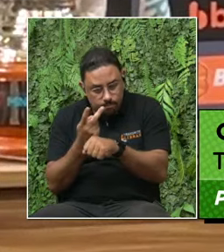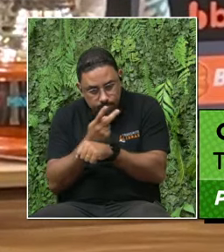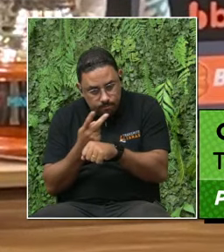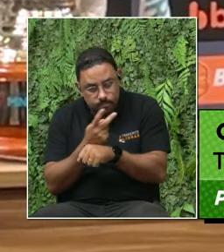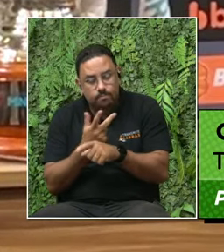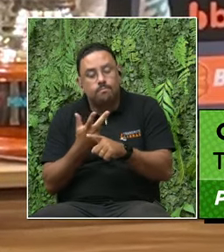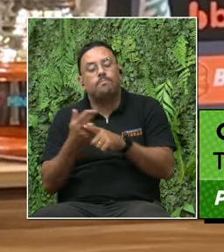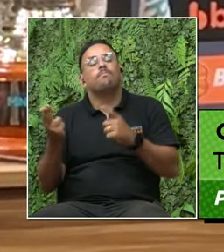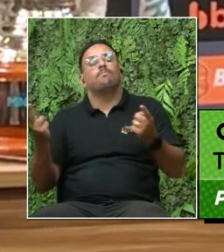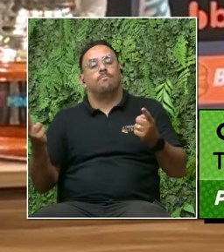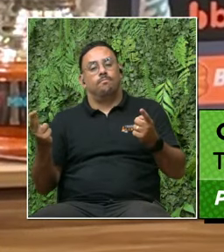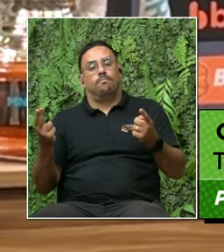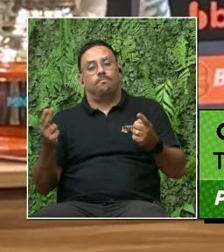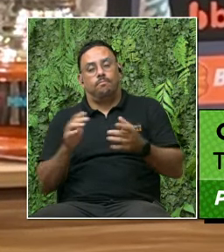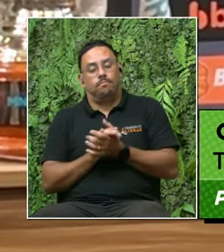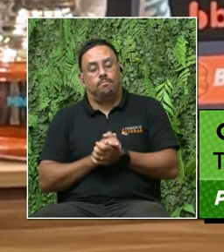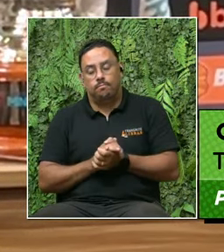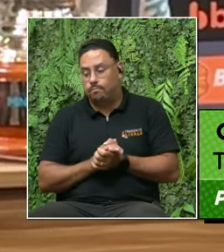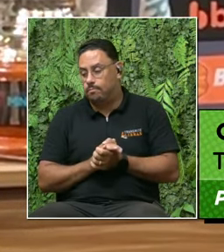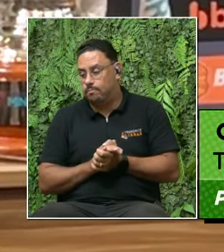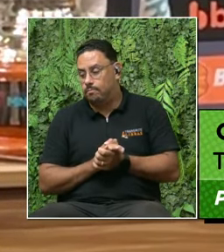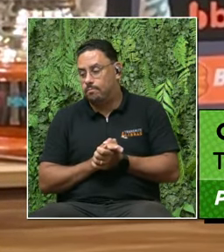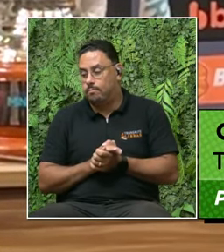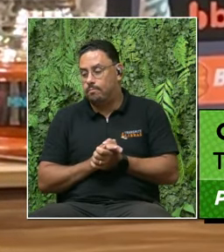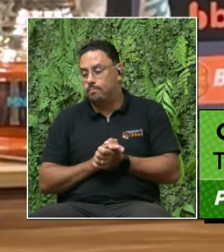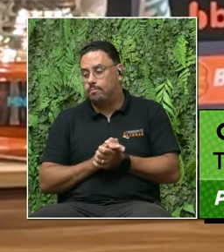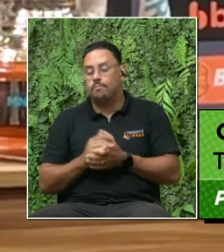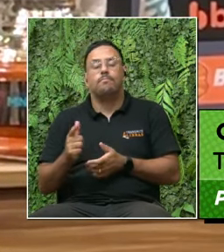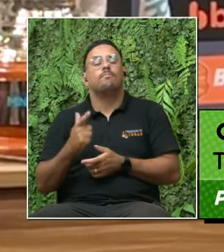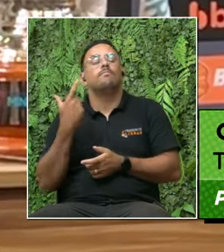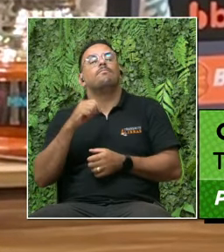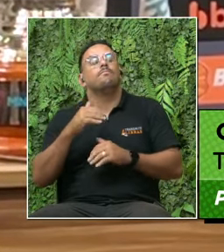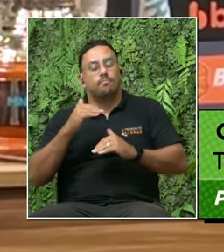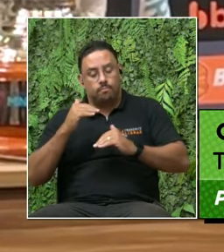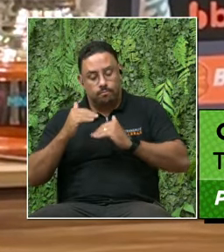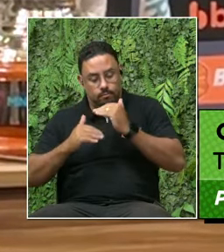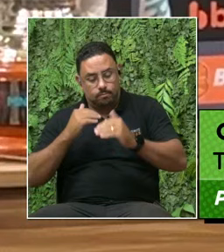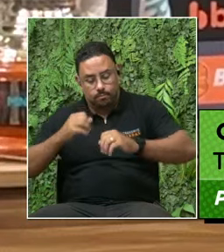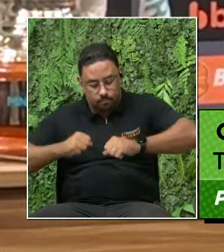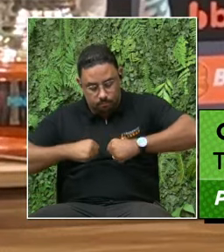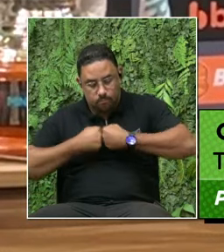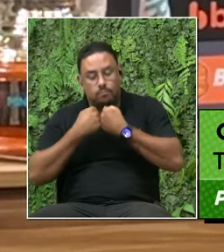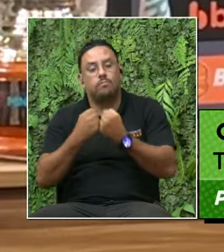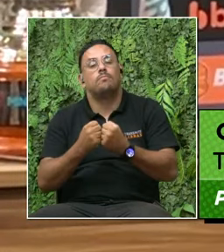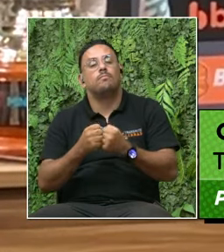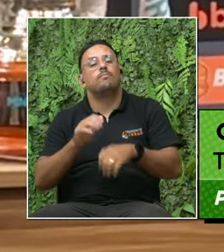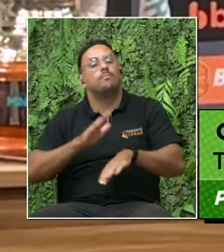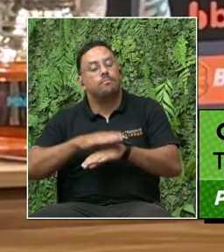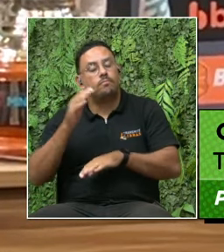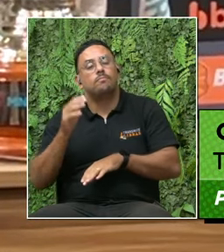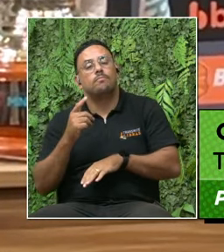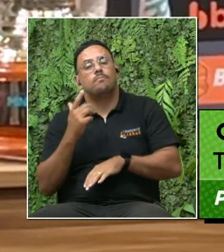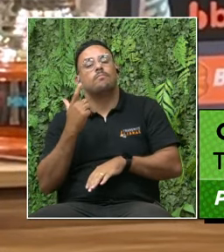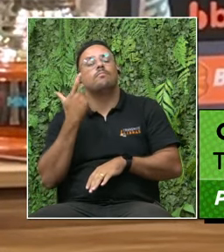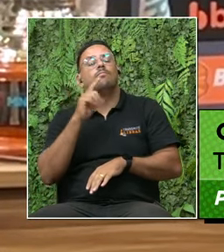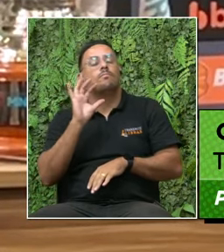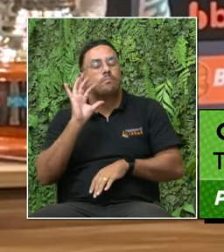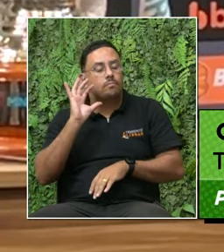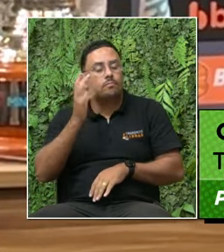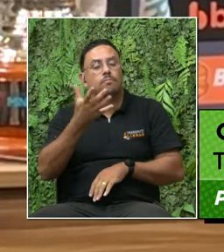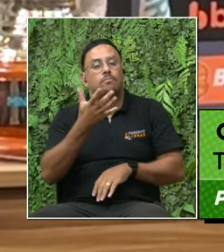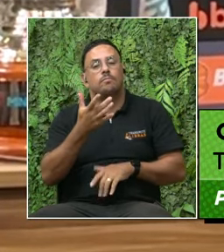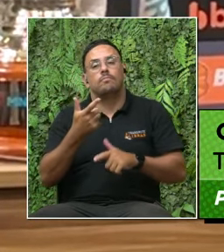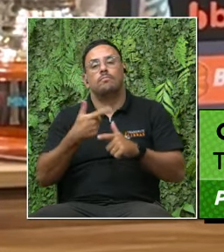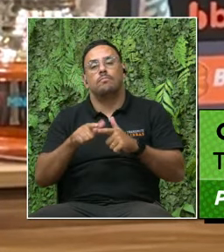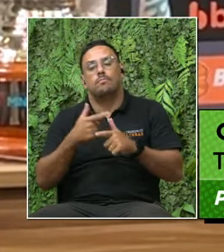la Conquista bu Los Chicos que ingresaron ingresaron muy bien ingresaron a darnos soluciones eso lo que